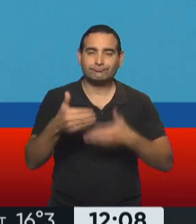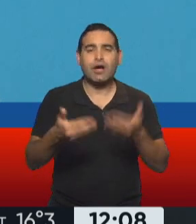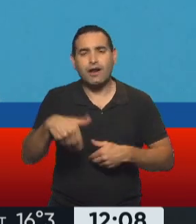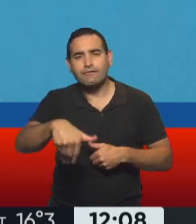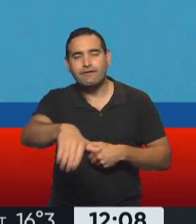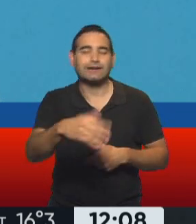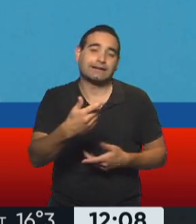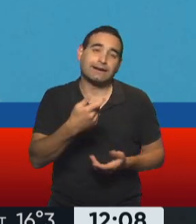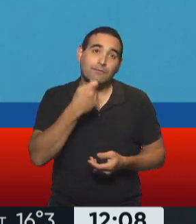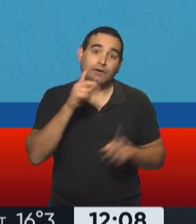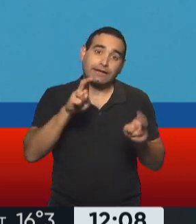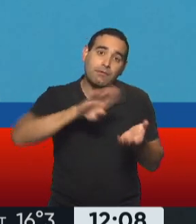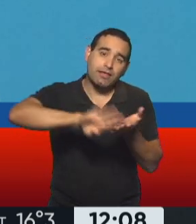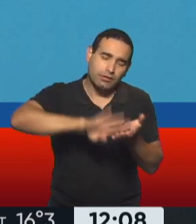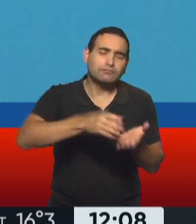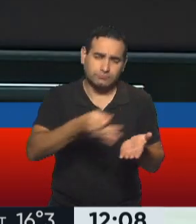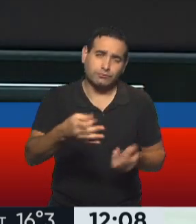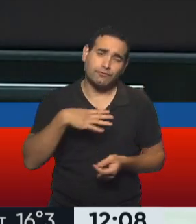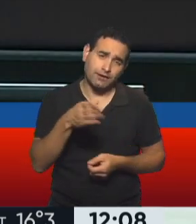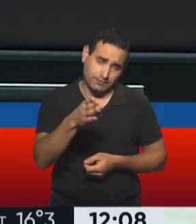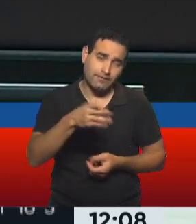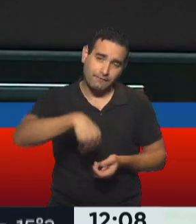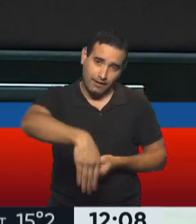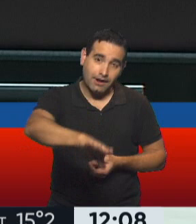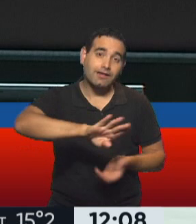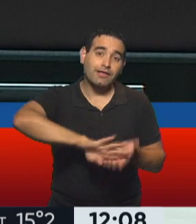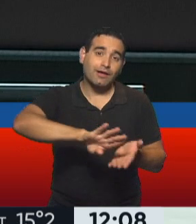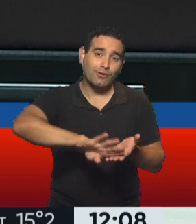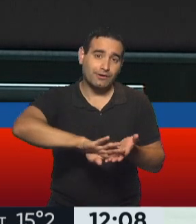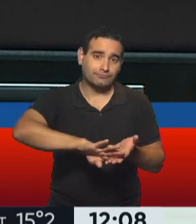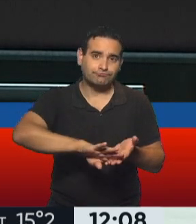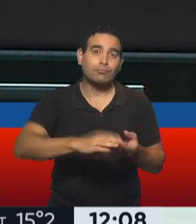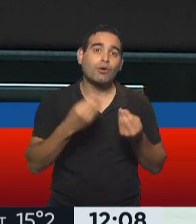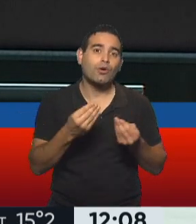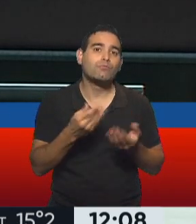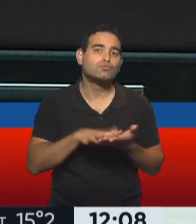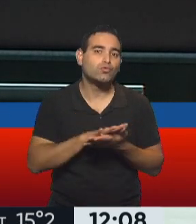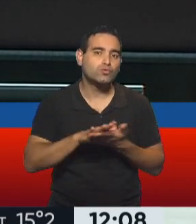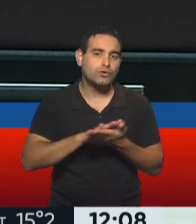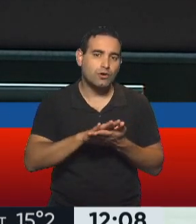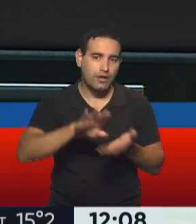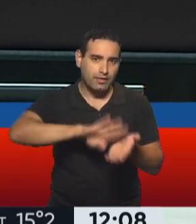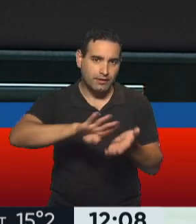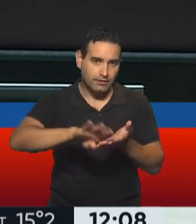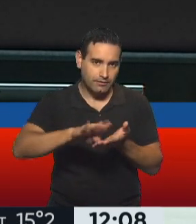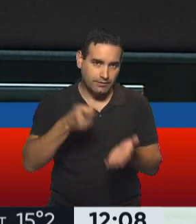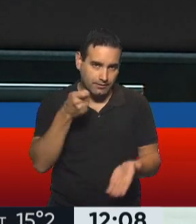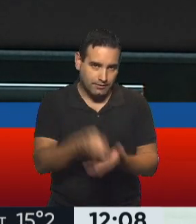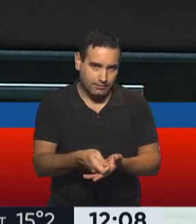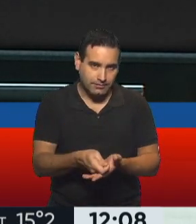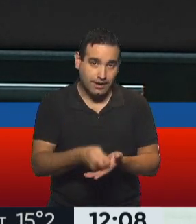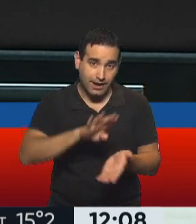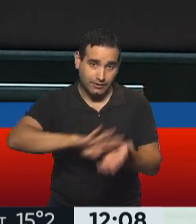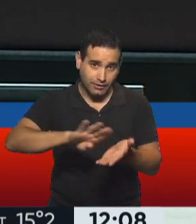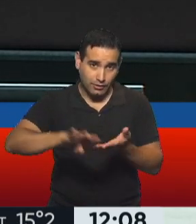si queremos hablar de deuda también, claro, tenemos por delante cómo vamos a resolver la deuda que